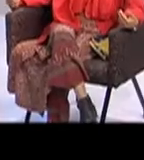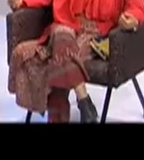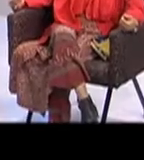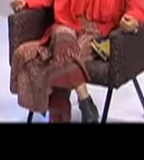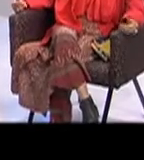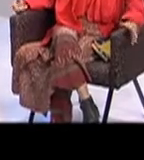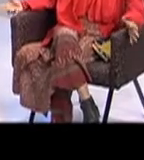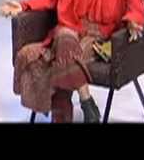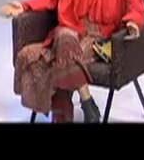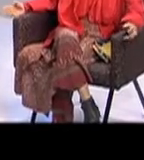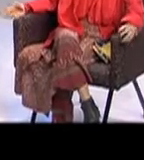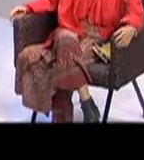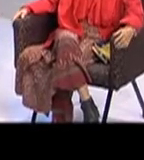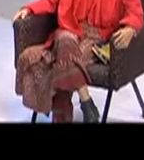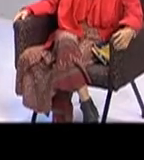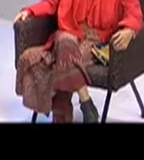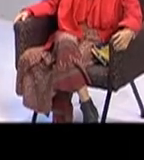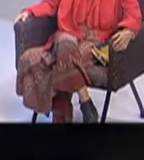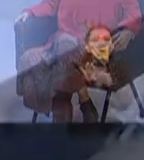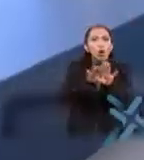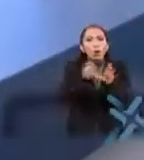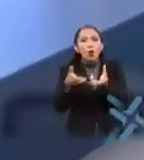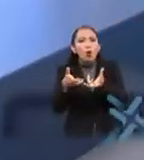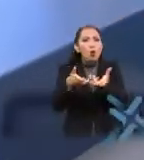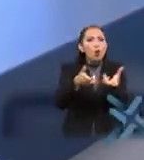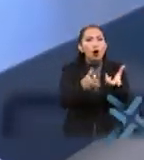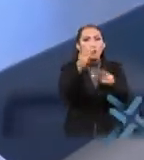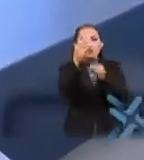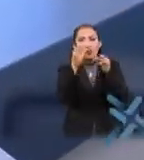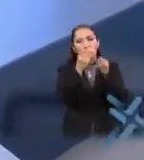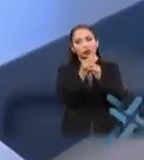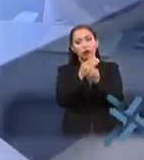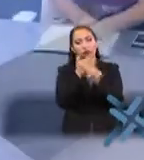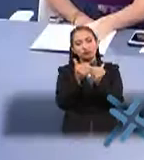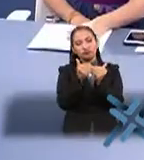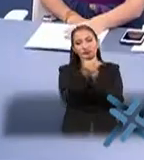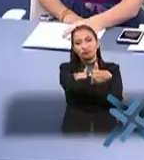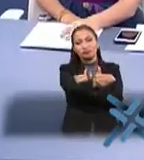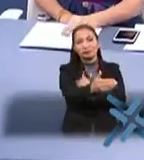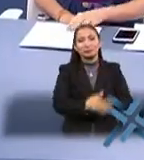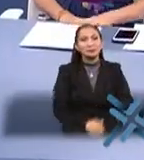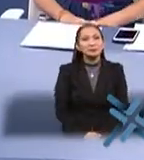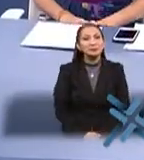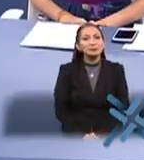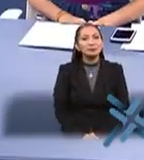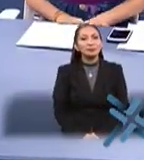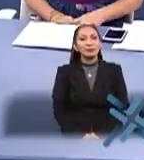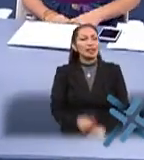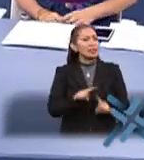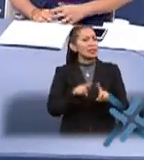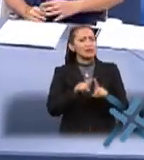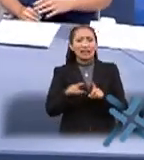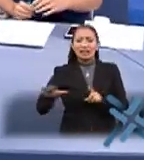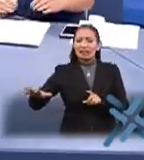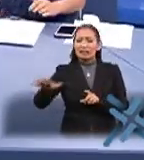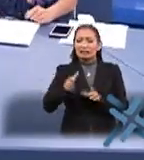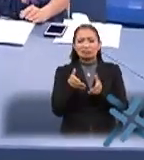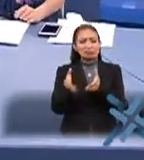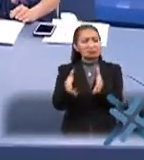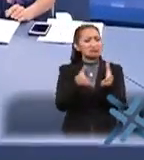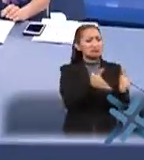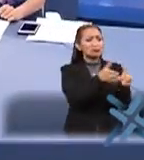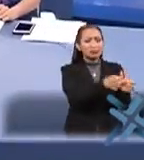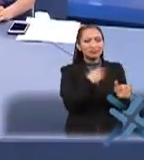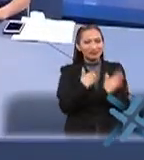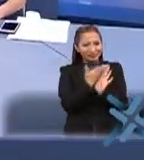las cosas, cómo adaptarse, cómo transitar por el mundo que tienen ellos mismos, ¿no? Y muchas variantes de las que estamos proponiendo,